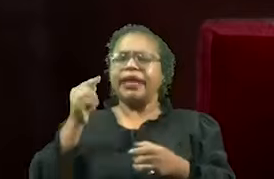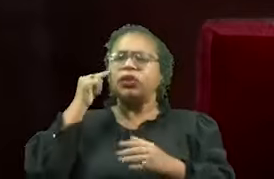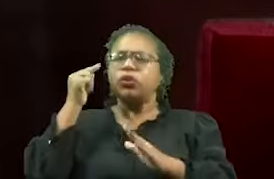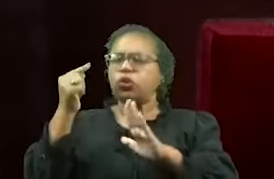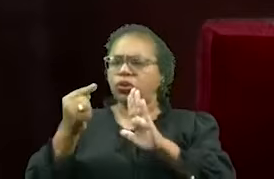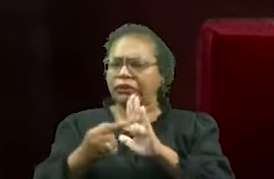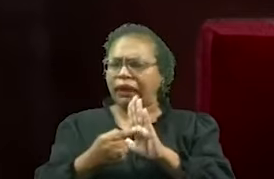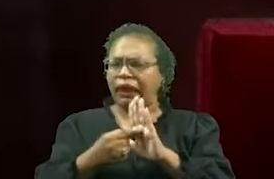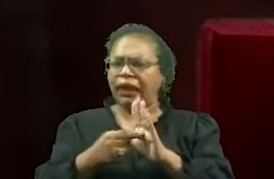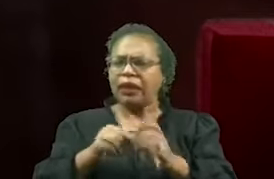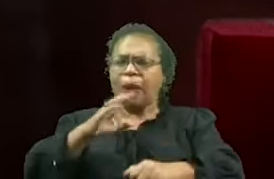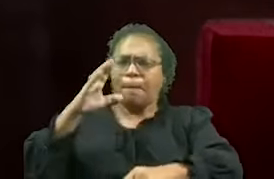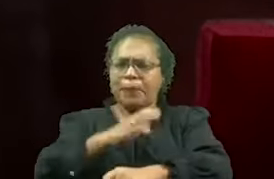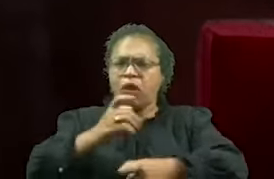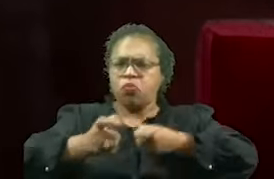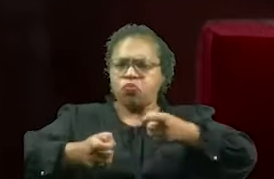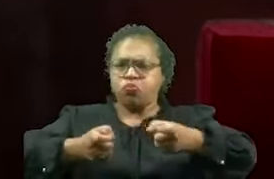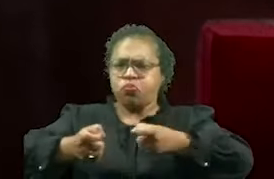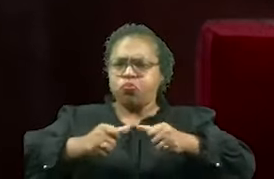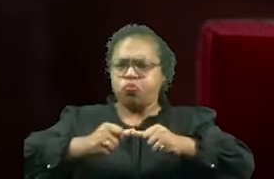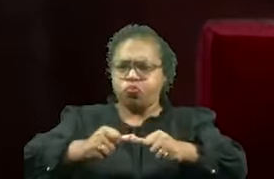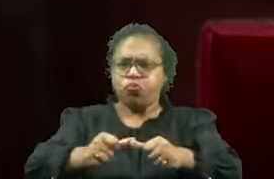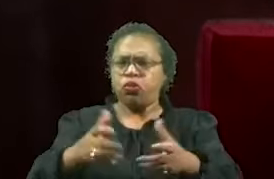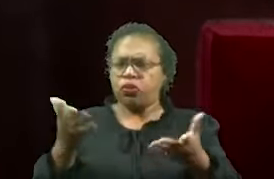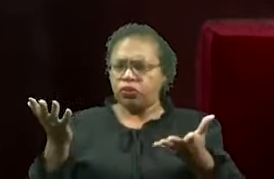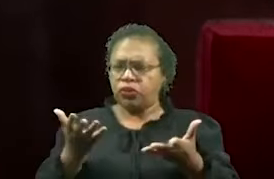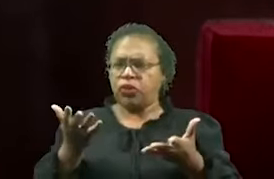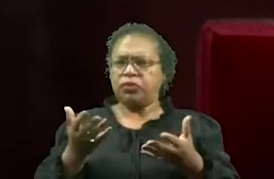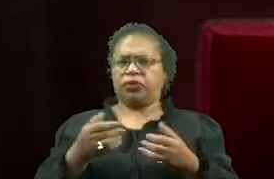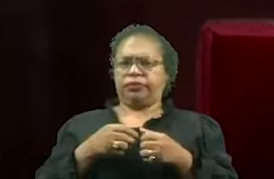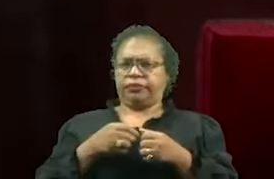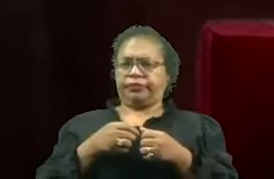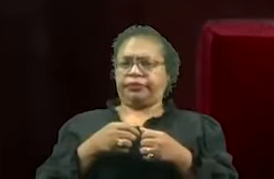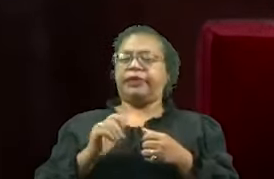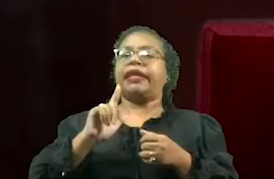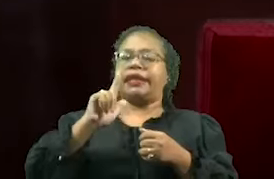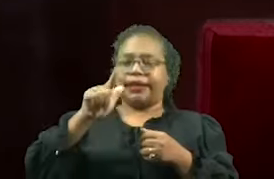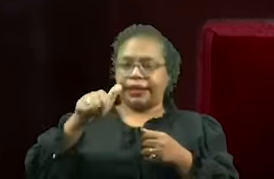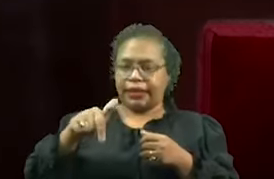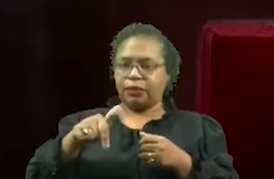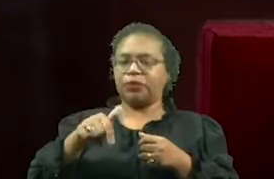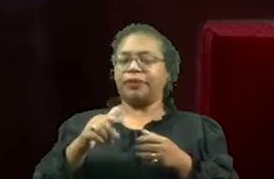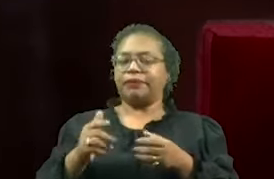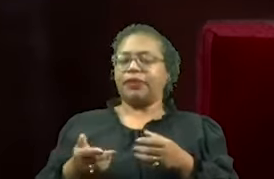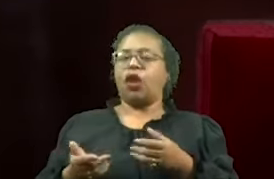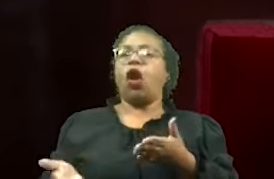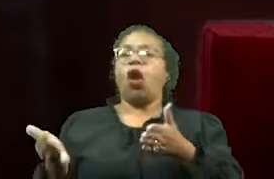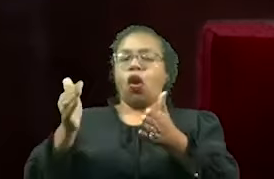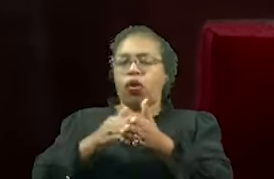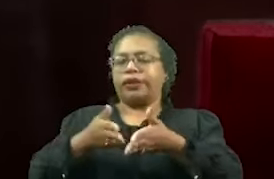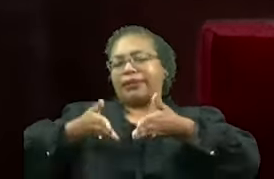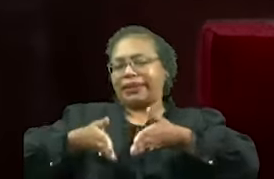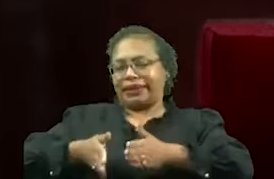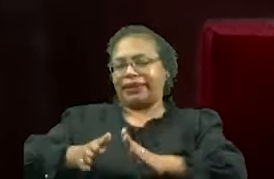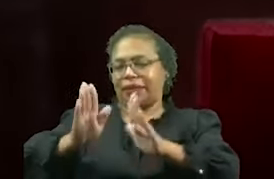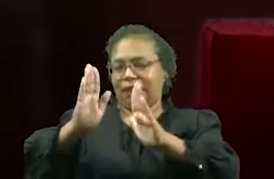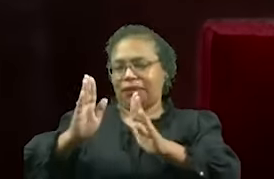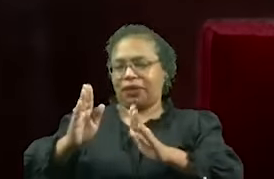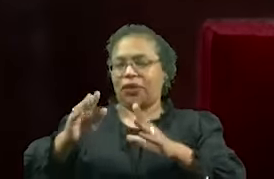el 1854 cuando se autorizó nu nuevamente la reelección y luego en